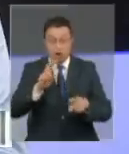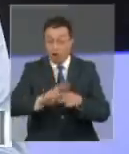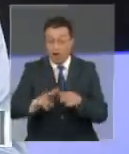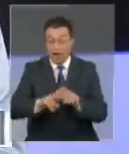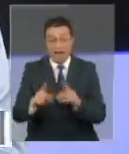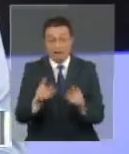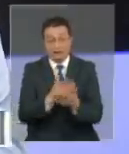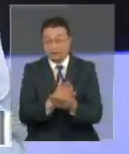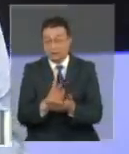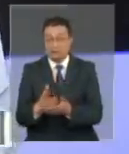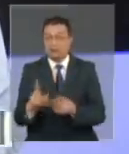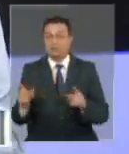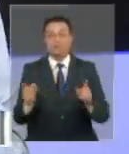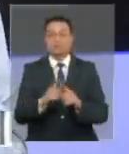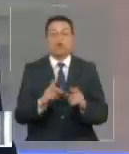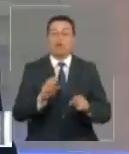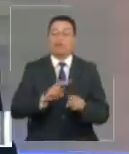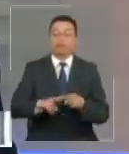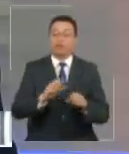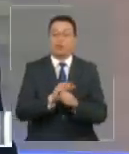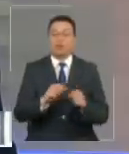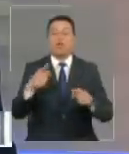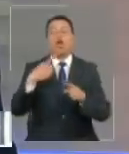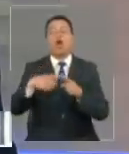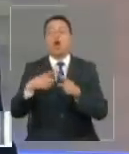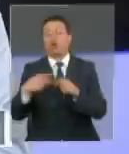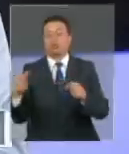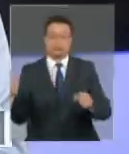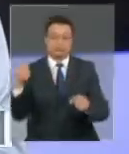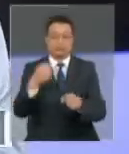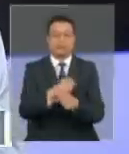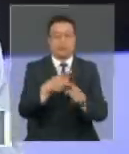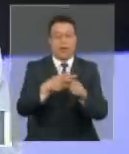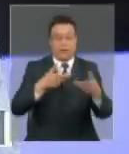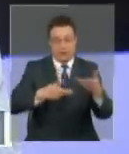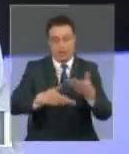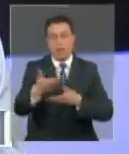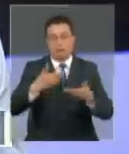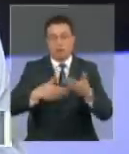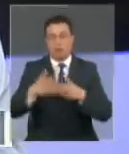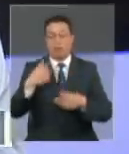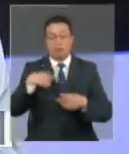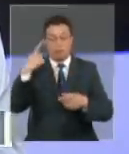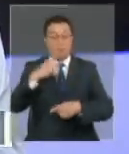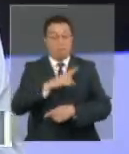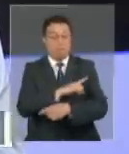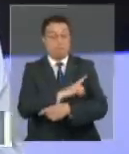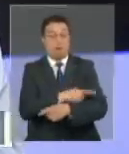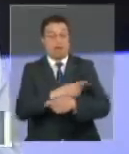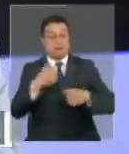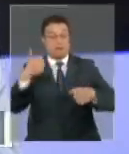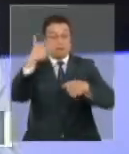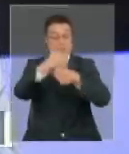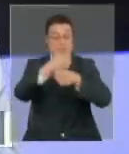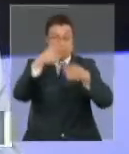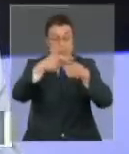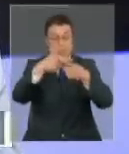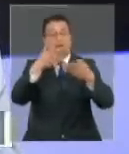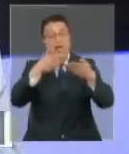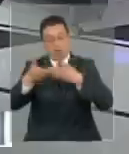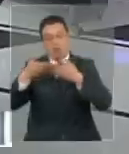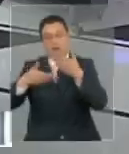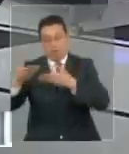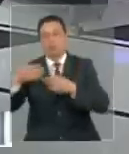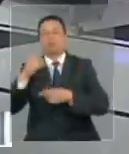que tú ya no hiciste en 8 años, en general ya no lo hiciste, que vengan otros y que lo hagan, que venga el recambio. Creo en la alternancia en el poder, creo que es muy valioso